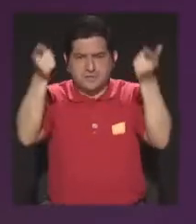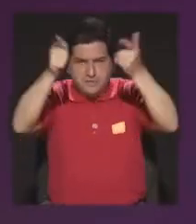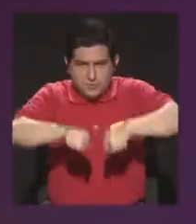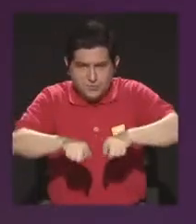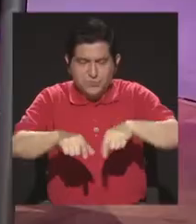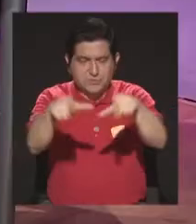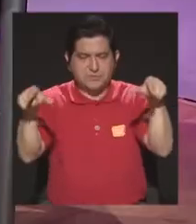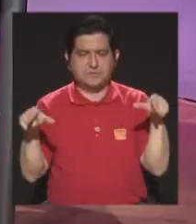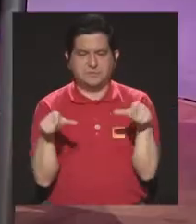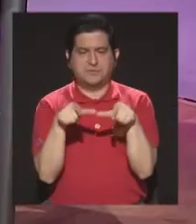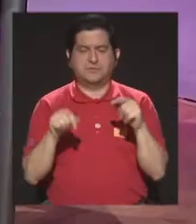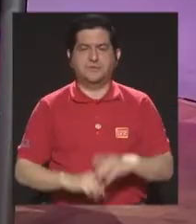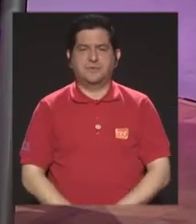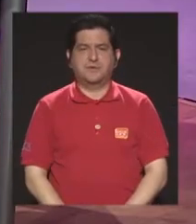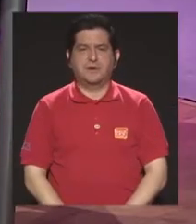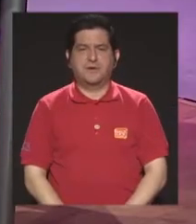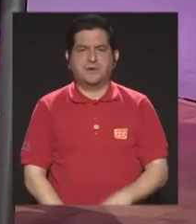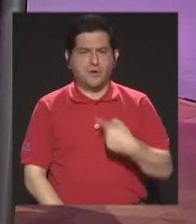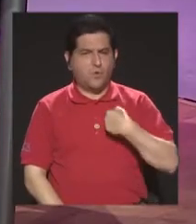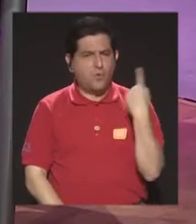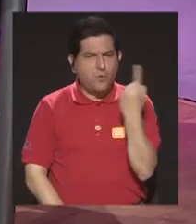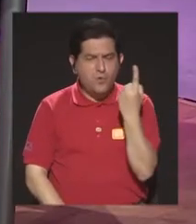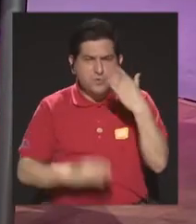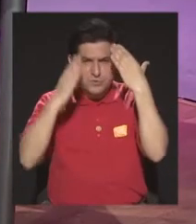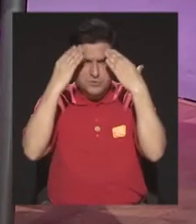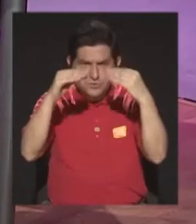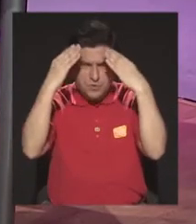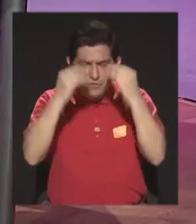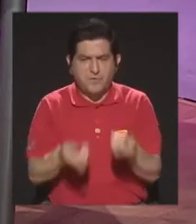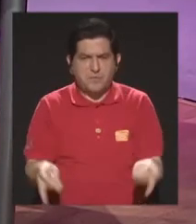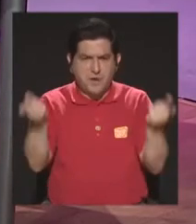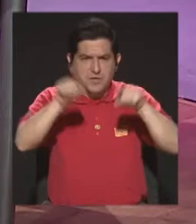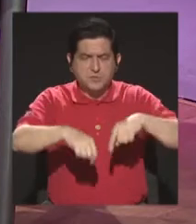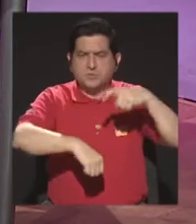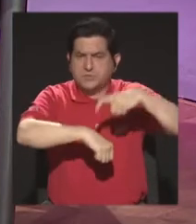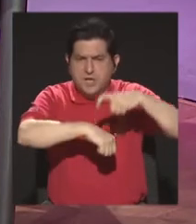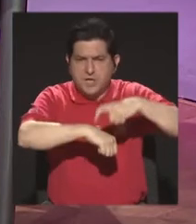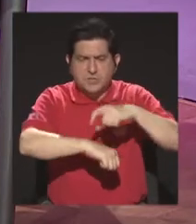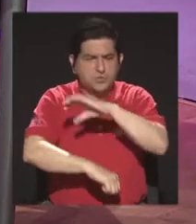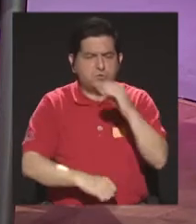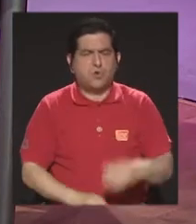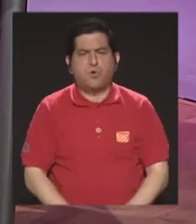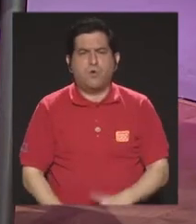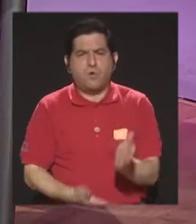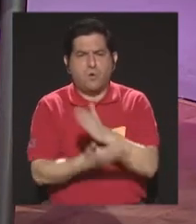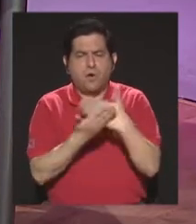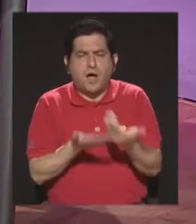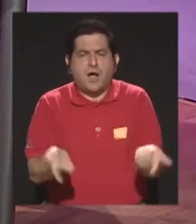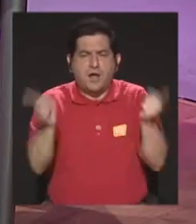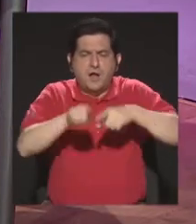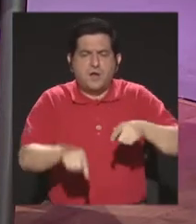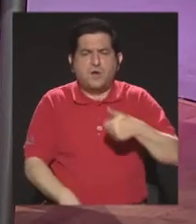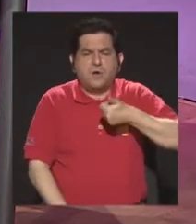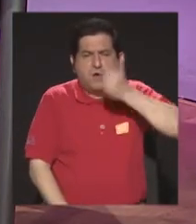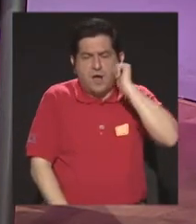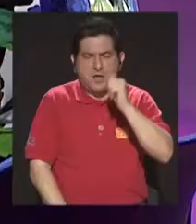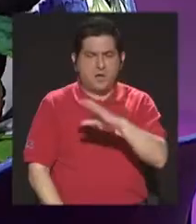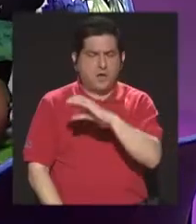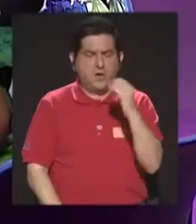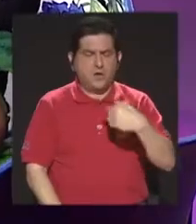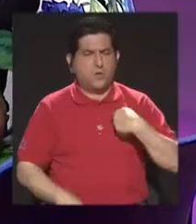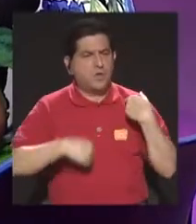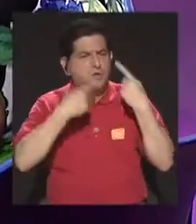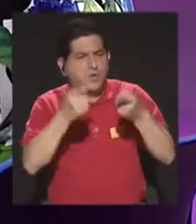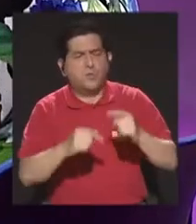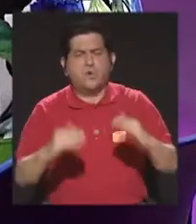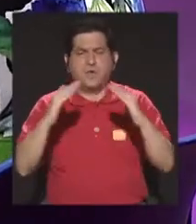en esos lugares. ¿Uno solo puede reportar cosas que están sucediendo en el momento o algo que pasó ayer o lo reporto hasta que yo llego a mi casa de algo